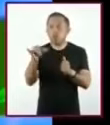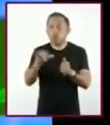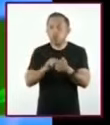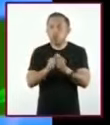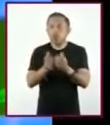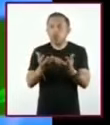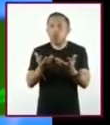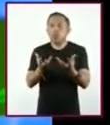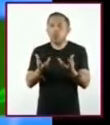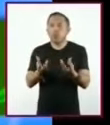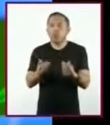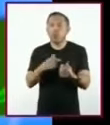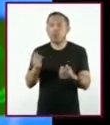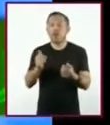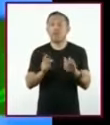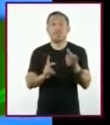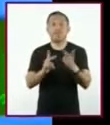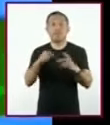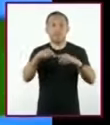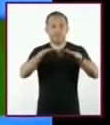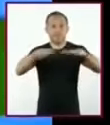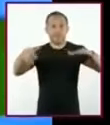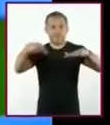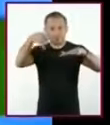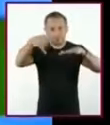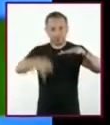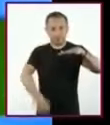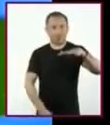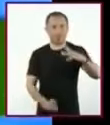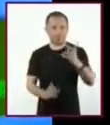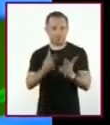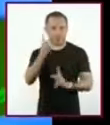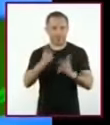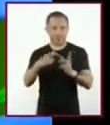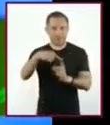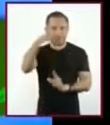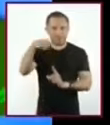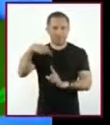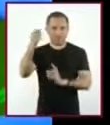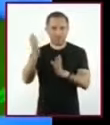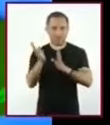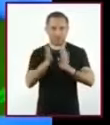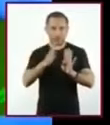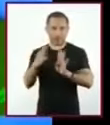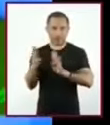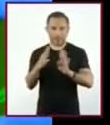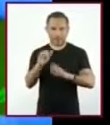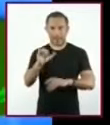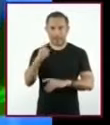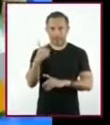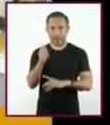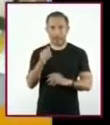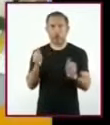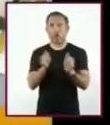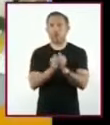maravilla. Estas algas marinas las voy a mezclar aquí con los vegetales directamente.